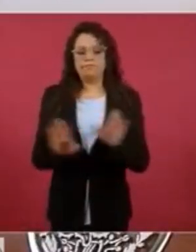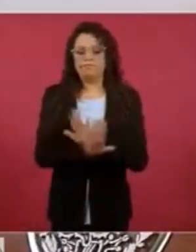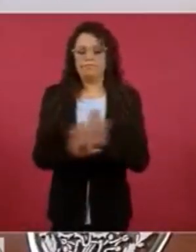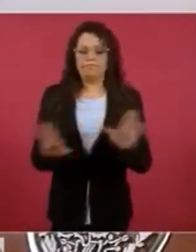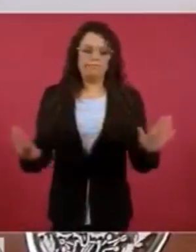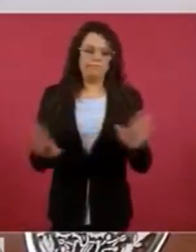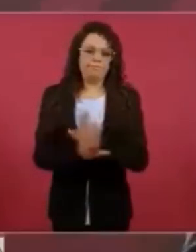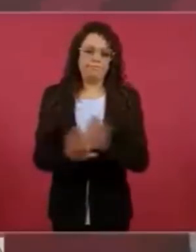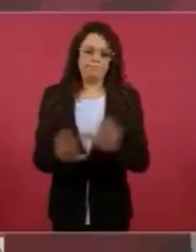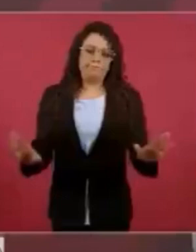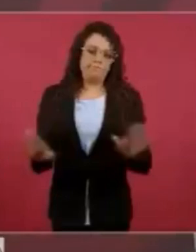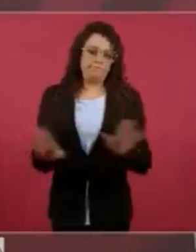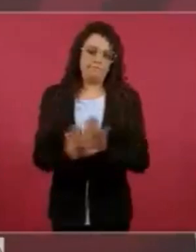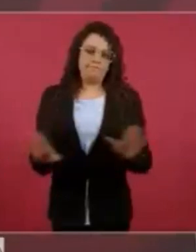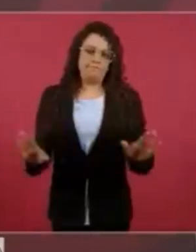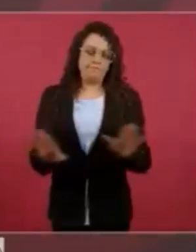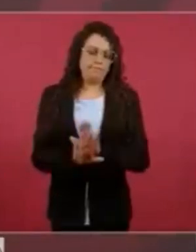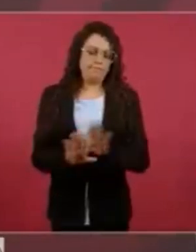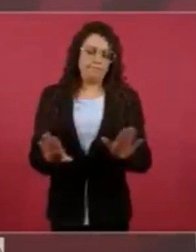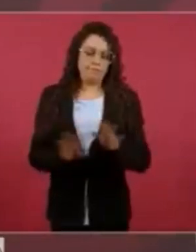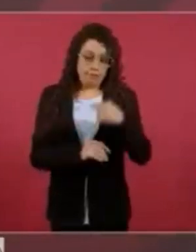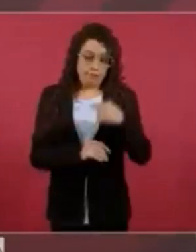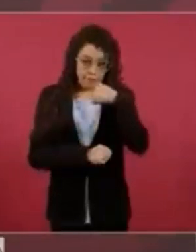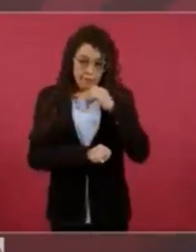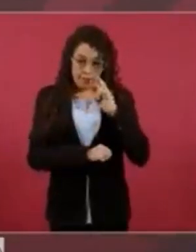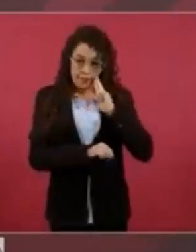porque ya corresponde más a,